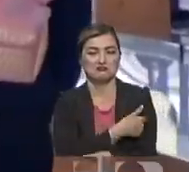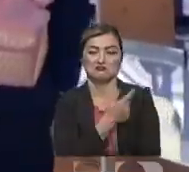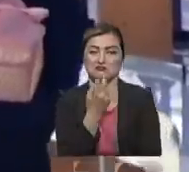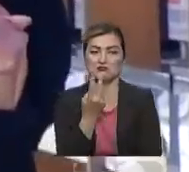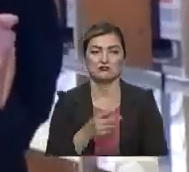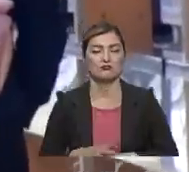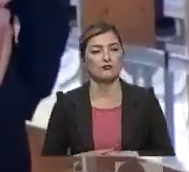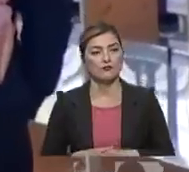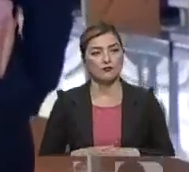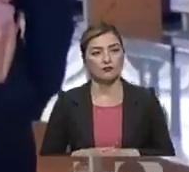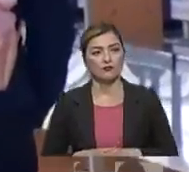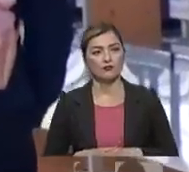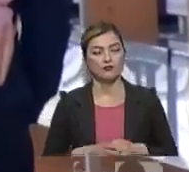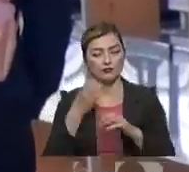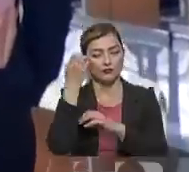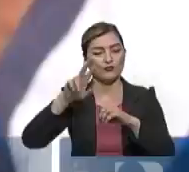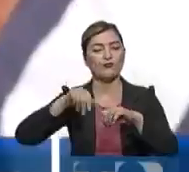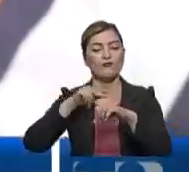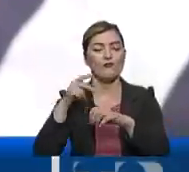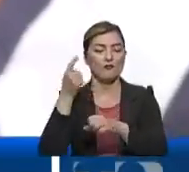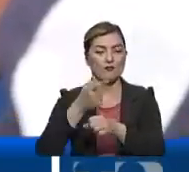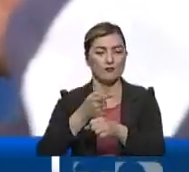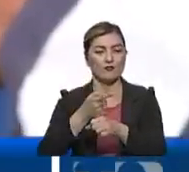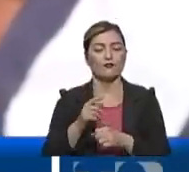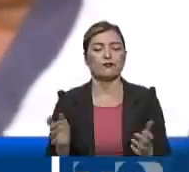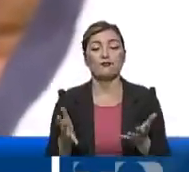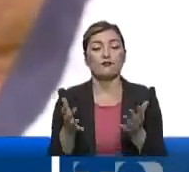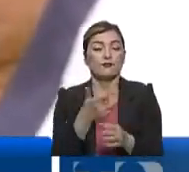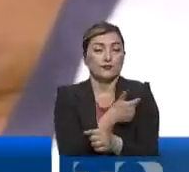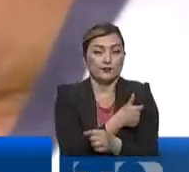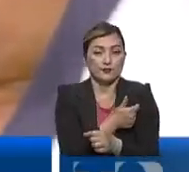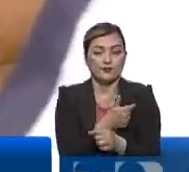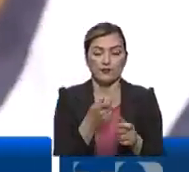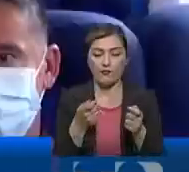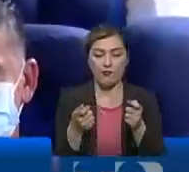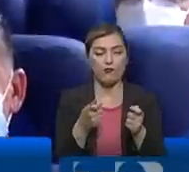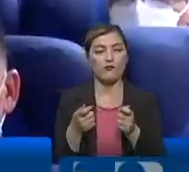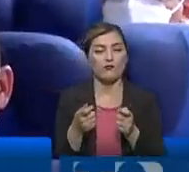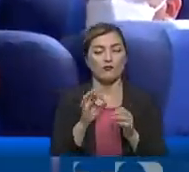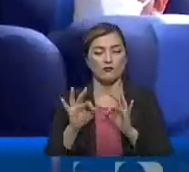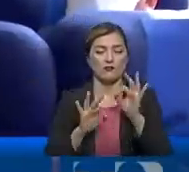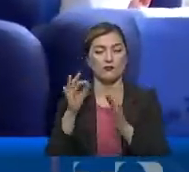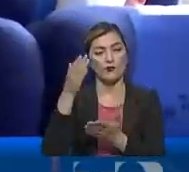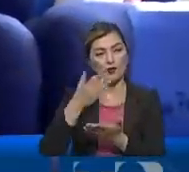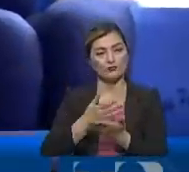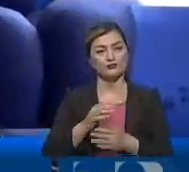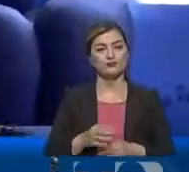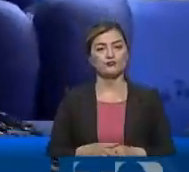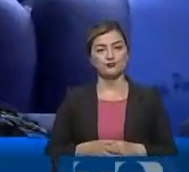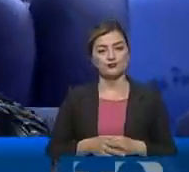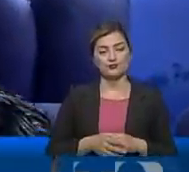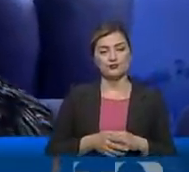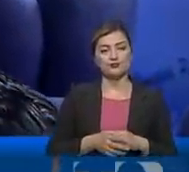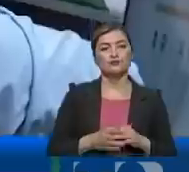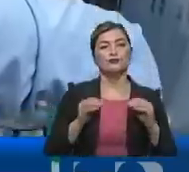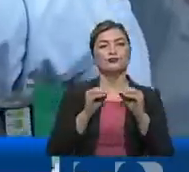medida dispuesta por los integrantes del COE Nacional promueve la inmunización para contrarrestar los contagios del virus, que tiene un aumento